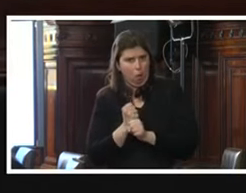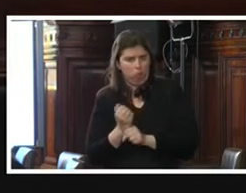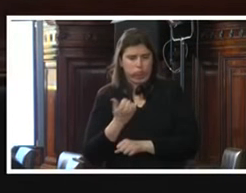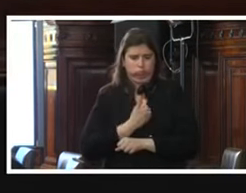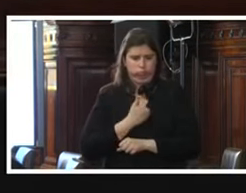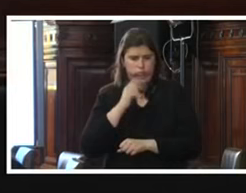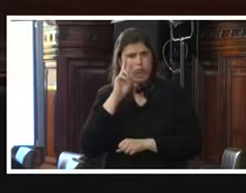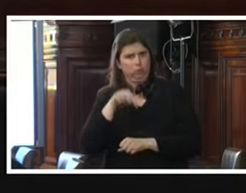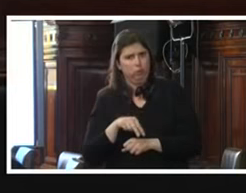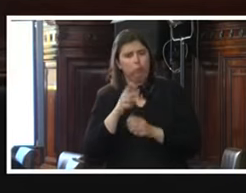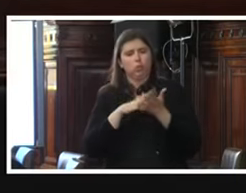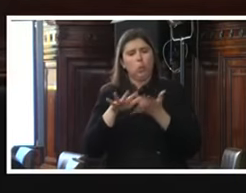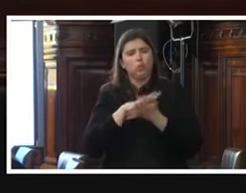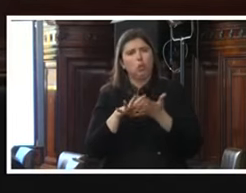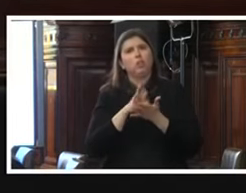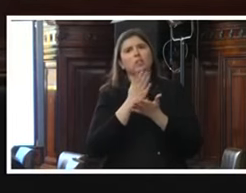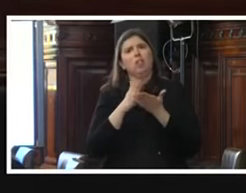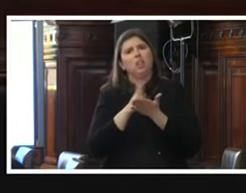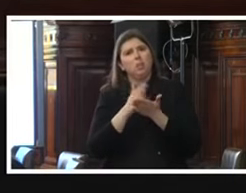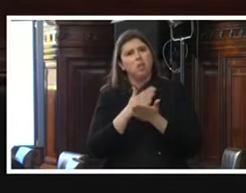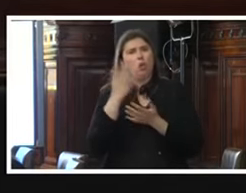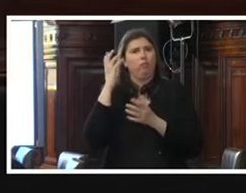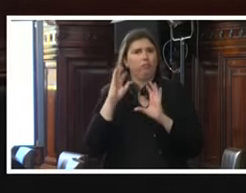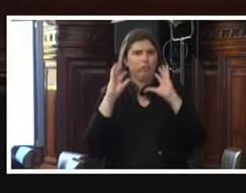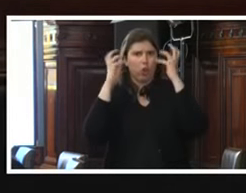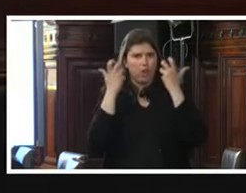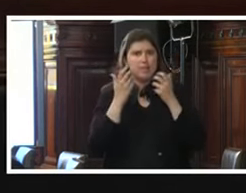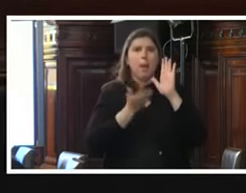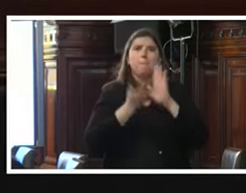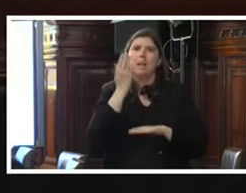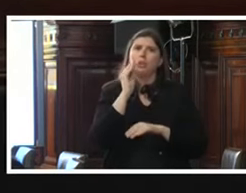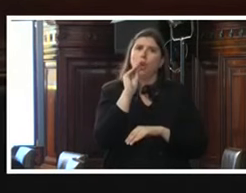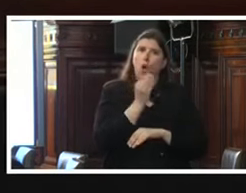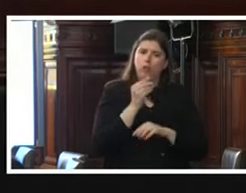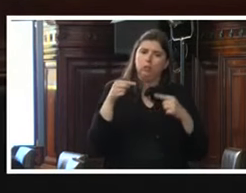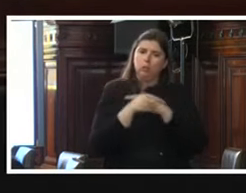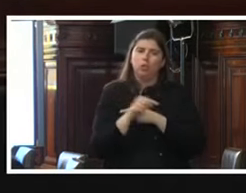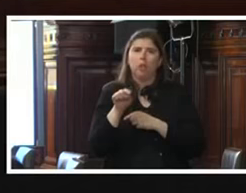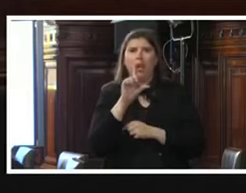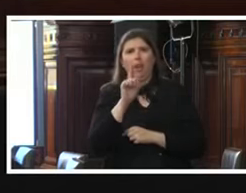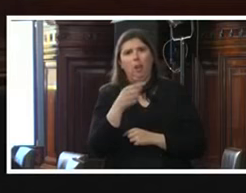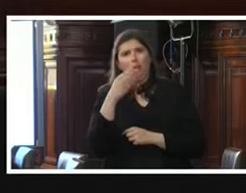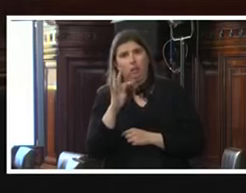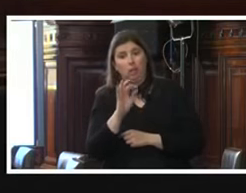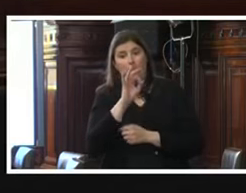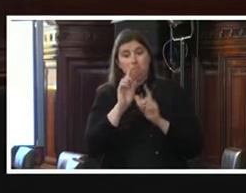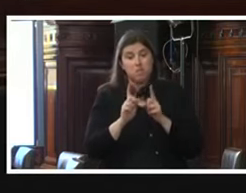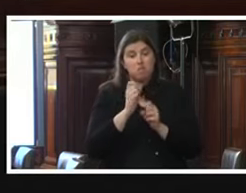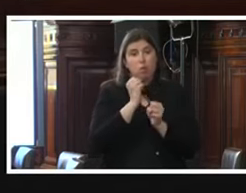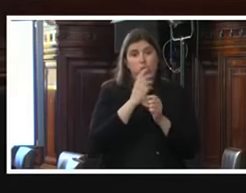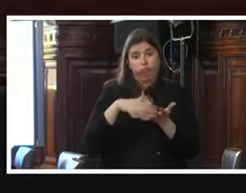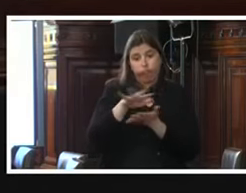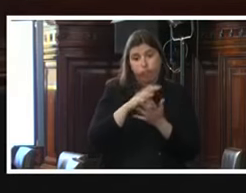de exclusión y violencia por parte de personas más jóvenes el gbc en los mismos espacios de socialización o trabajo